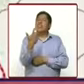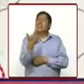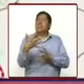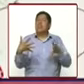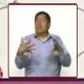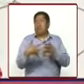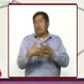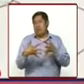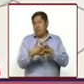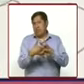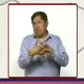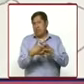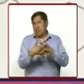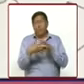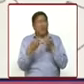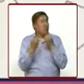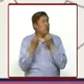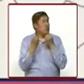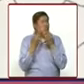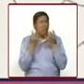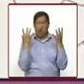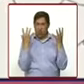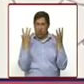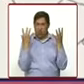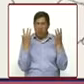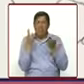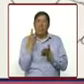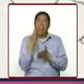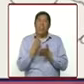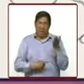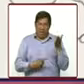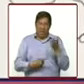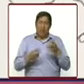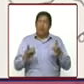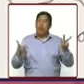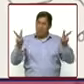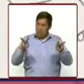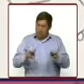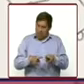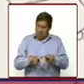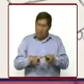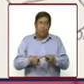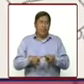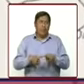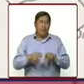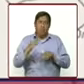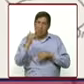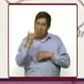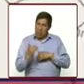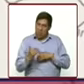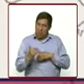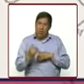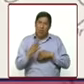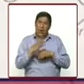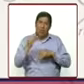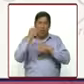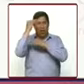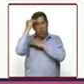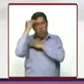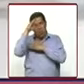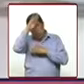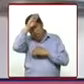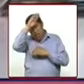bloqueo a nivel nacional. La mayoría están ubicados en lo que es el sector del Valle, el Valle Bajo y también el oriente de